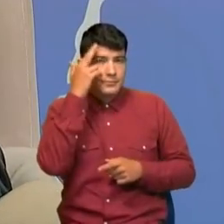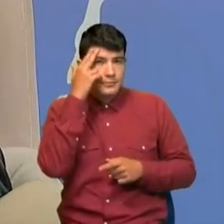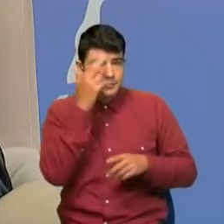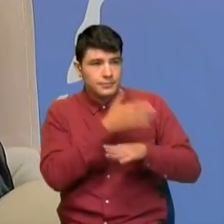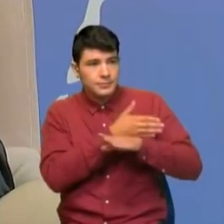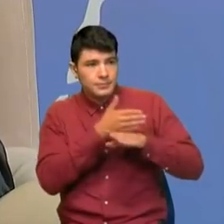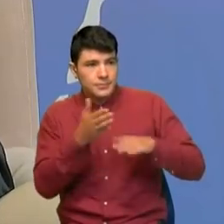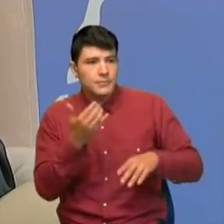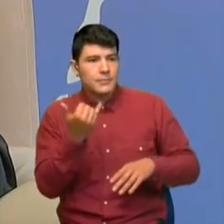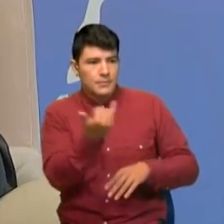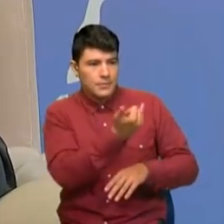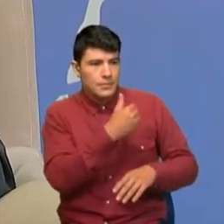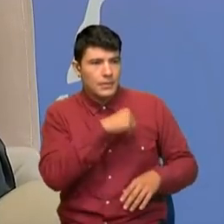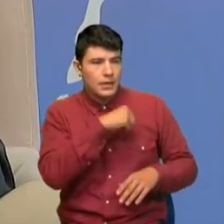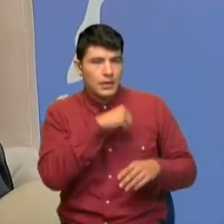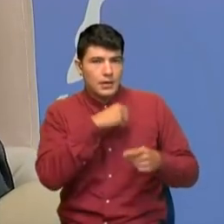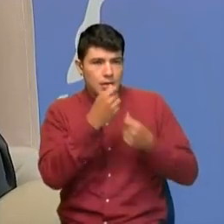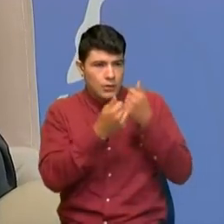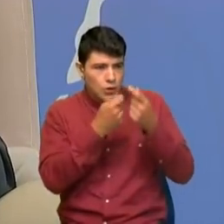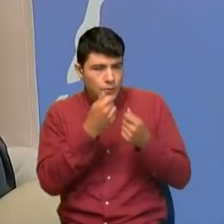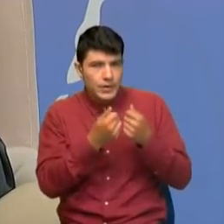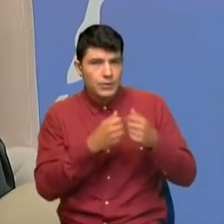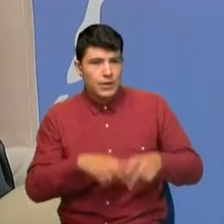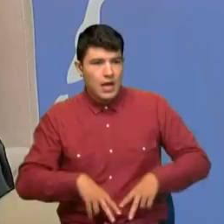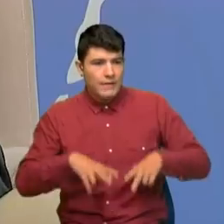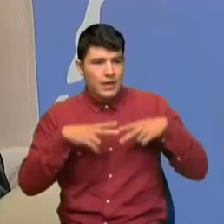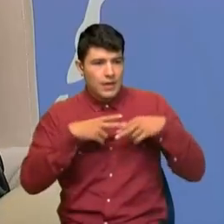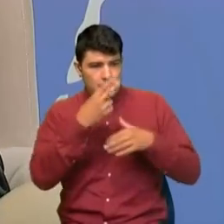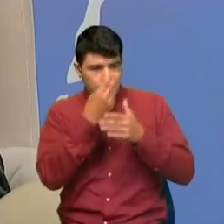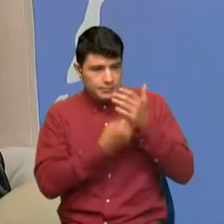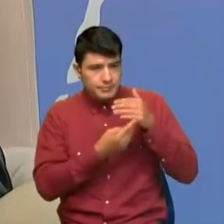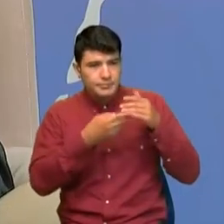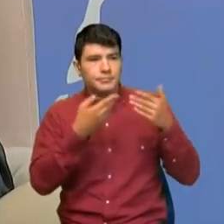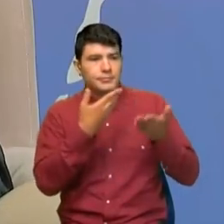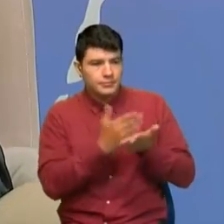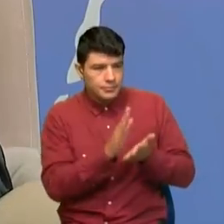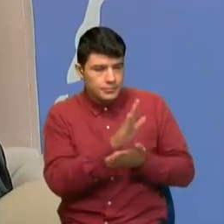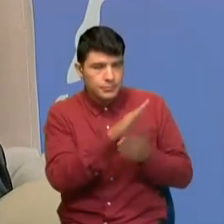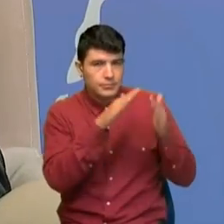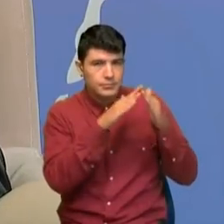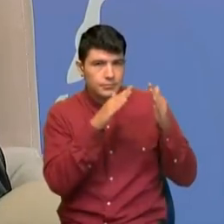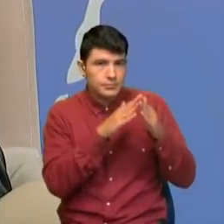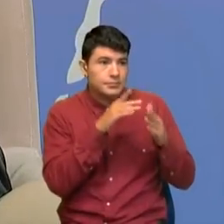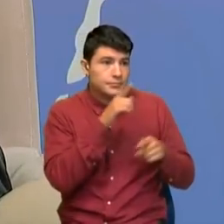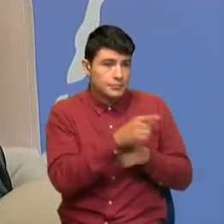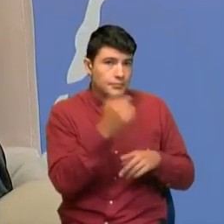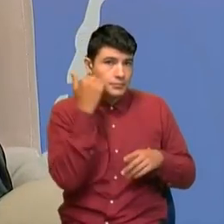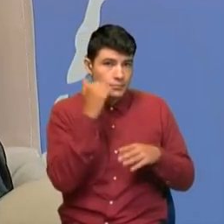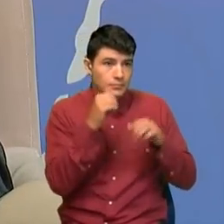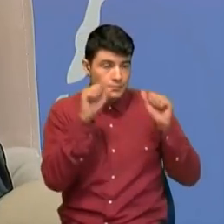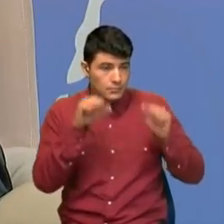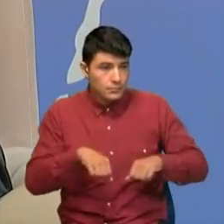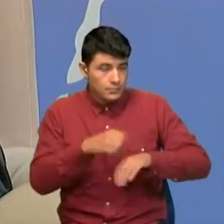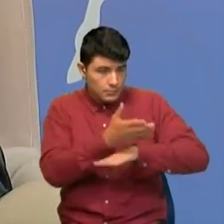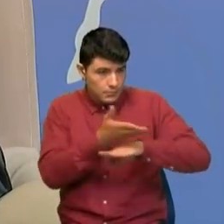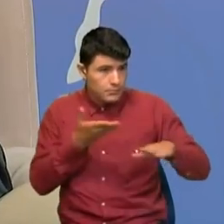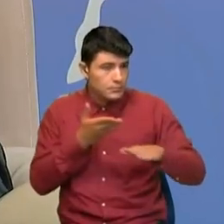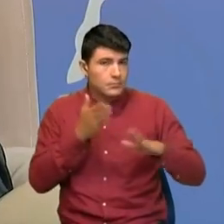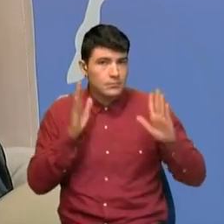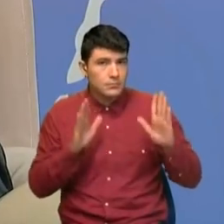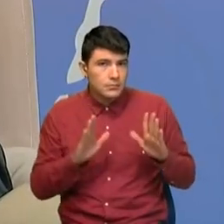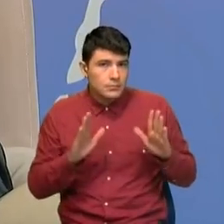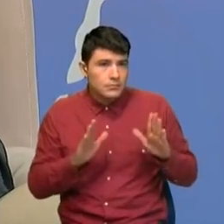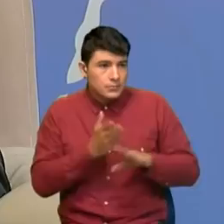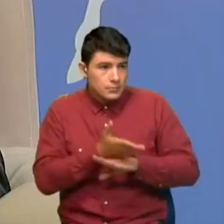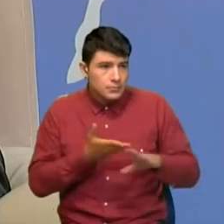tener una vida económica, una vida en pareja como tal y adquirieron unos bienes, ella solicite como tal la